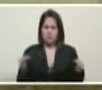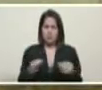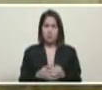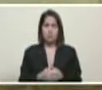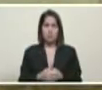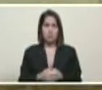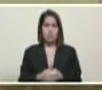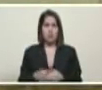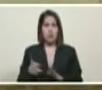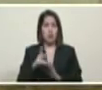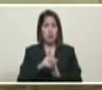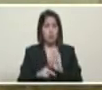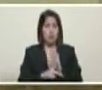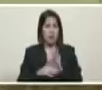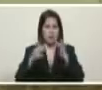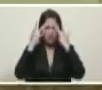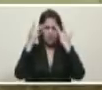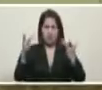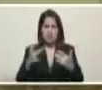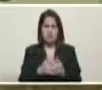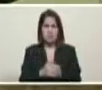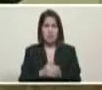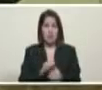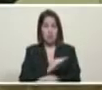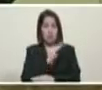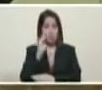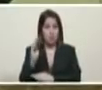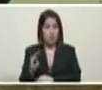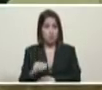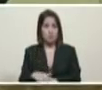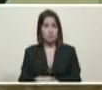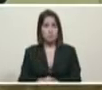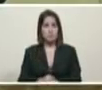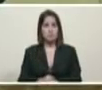los planes de inteligencia preventiva.